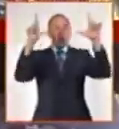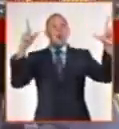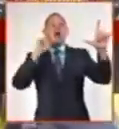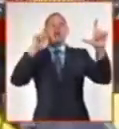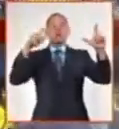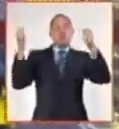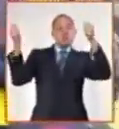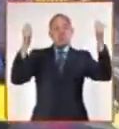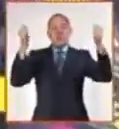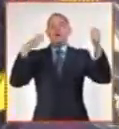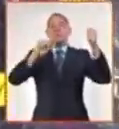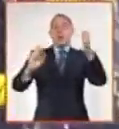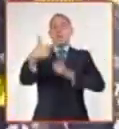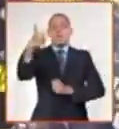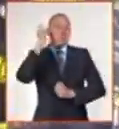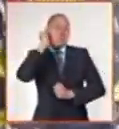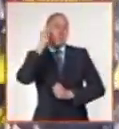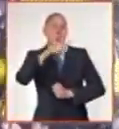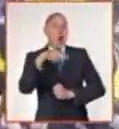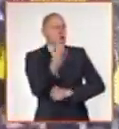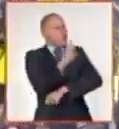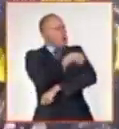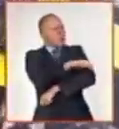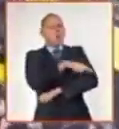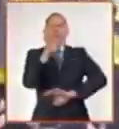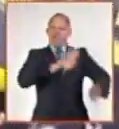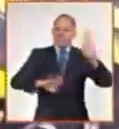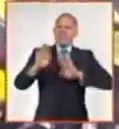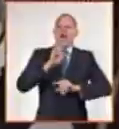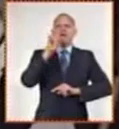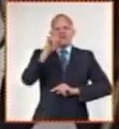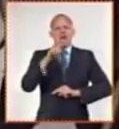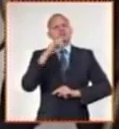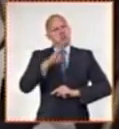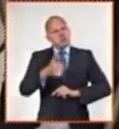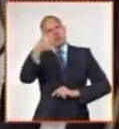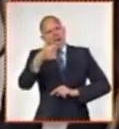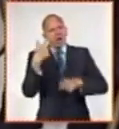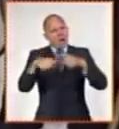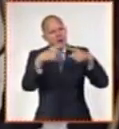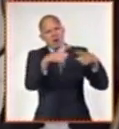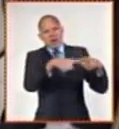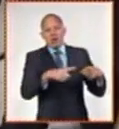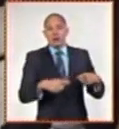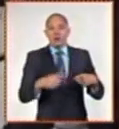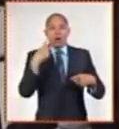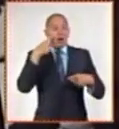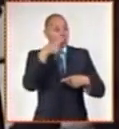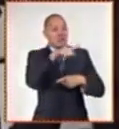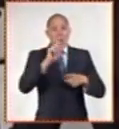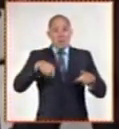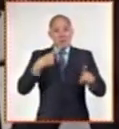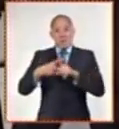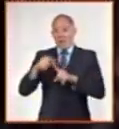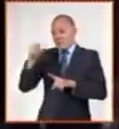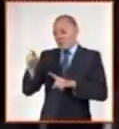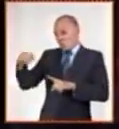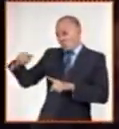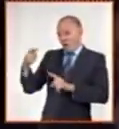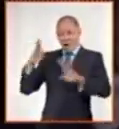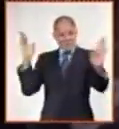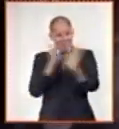varios otros países respaldaron a la vicepresidenta Cristina Fernández de Kirchner y condenaron la persecución judicial